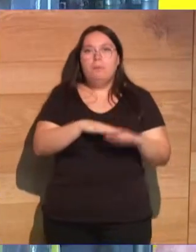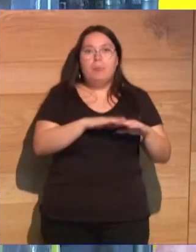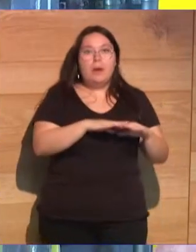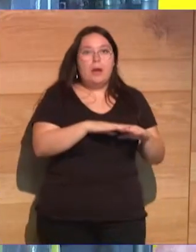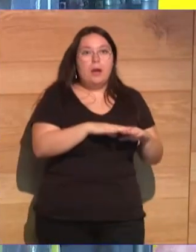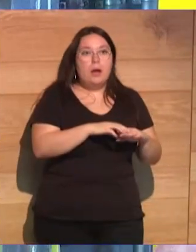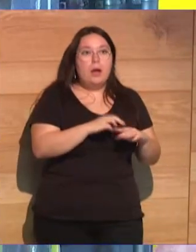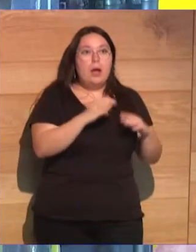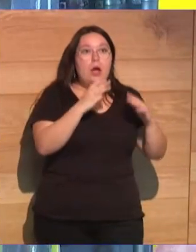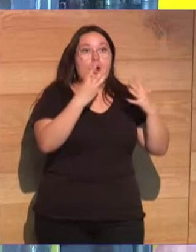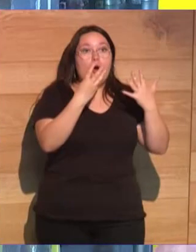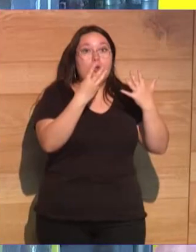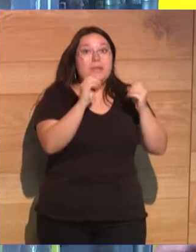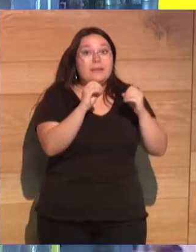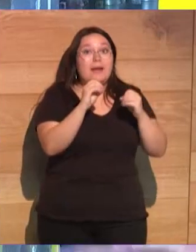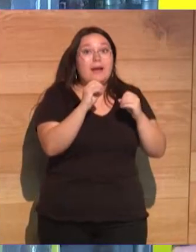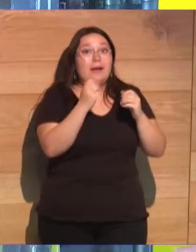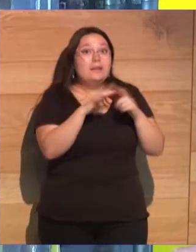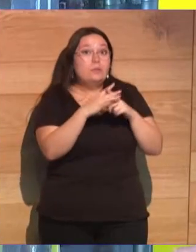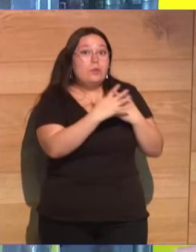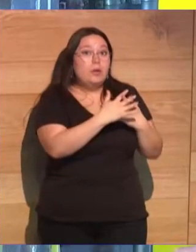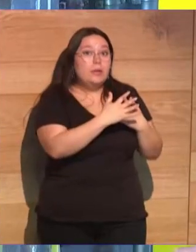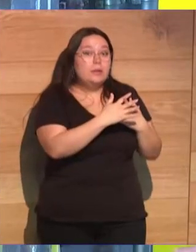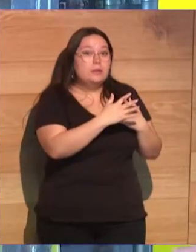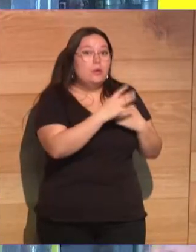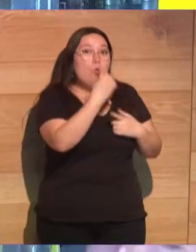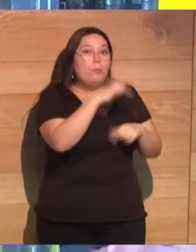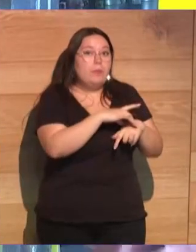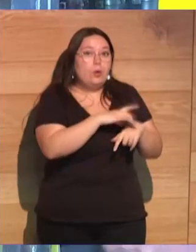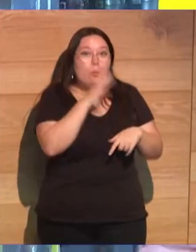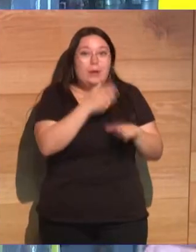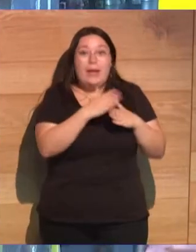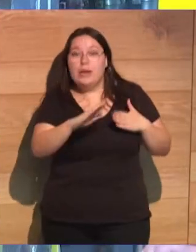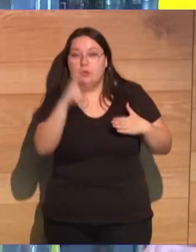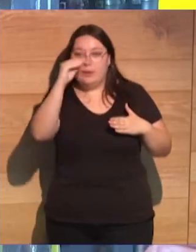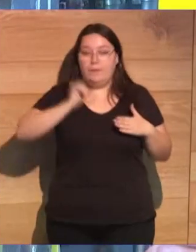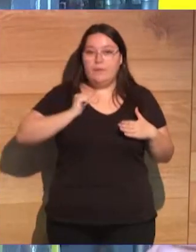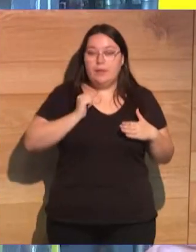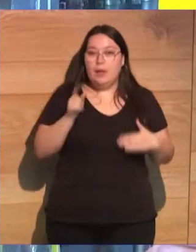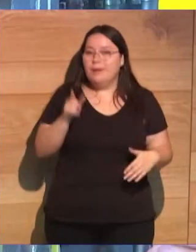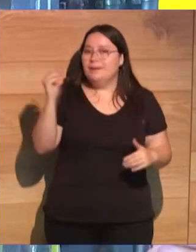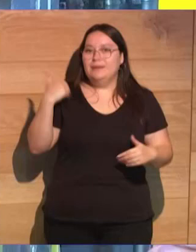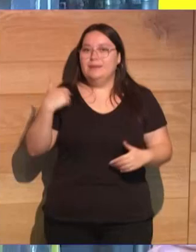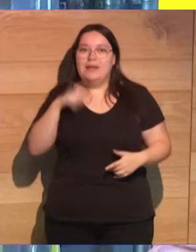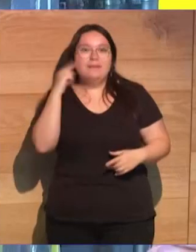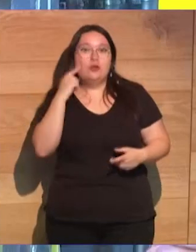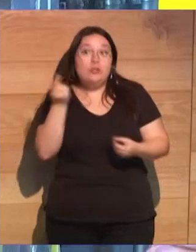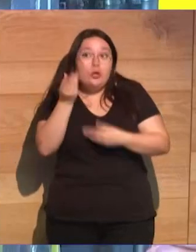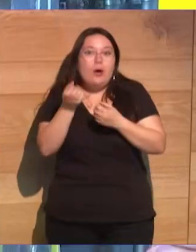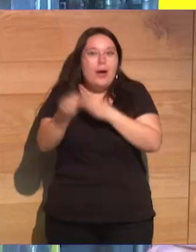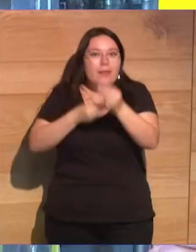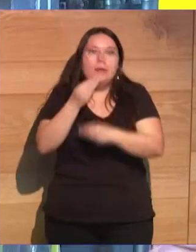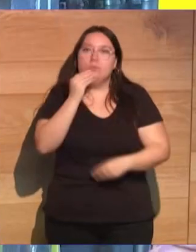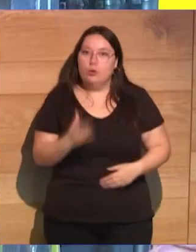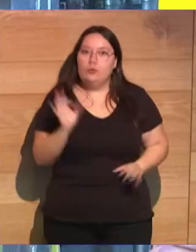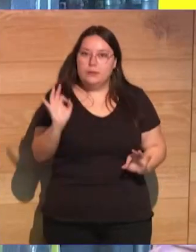cada 80 casos, porque el resto ya la inteligencia artificial es lo suficientemente fiable para que el diagnóstico que haga sea